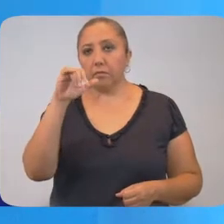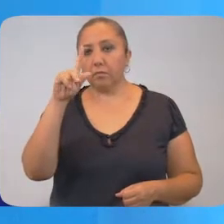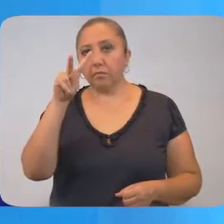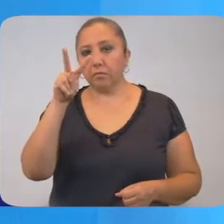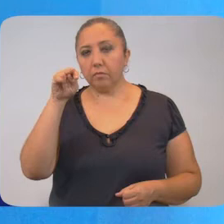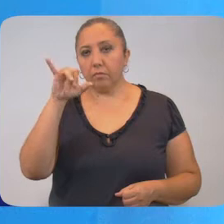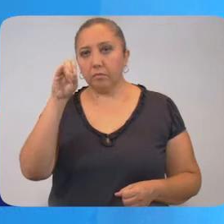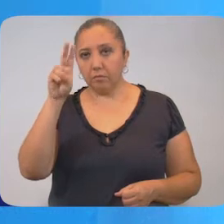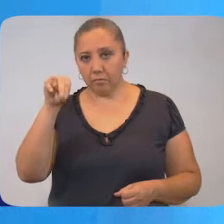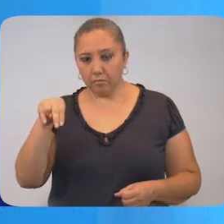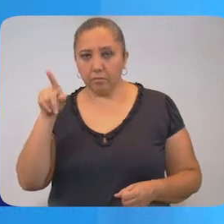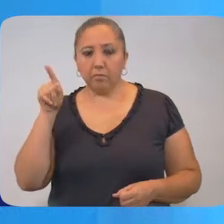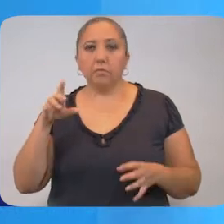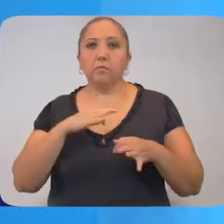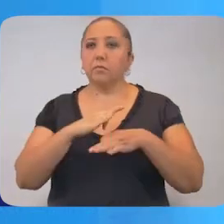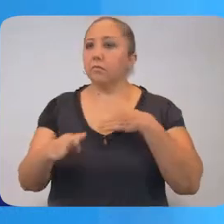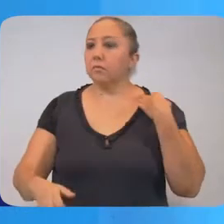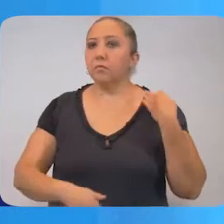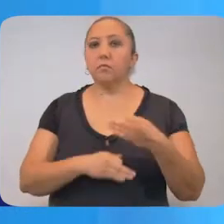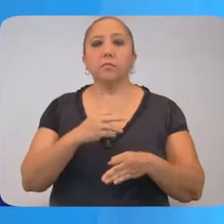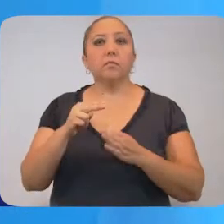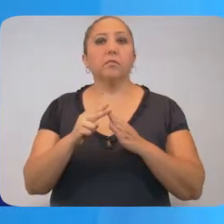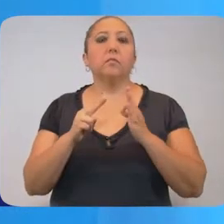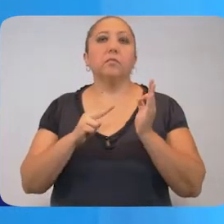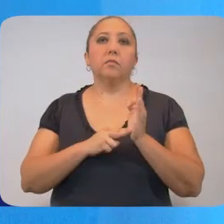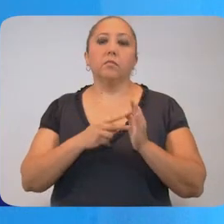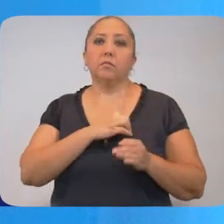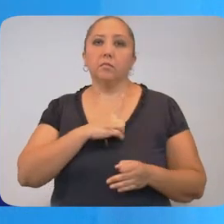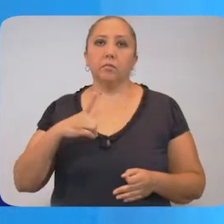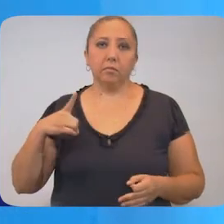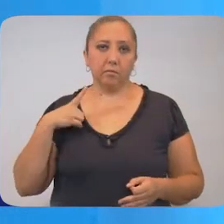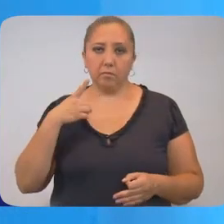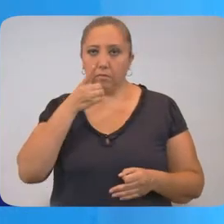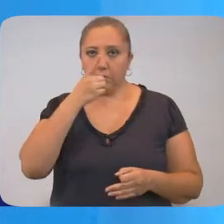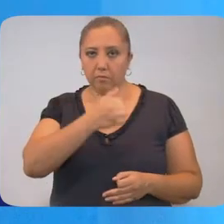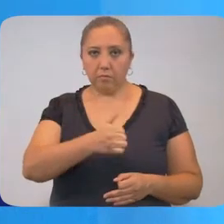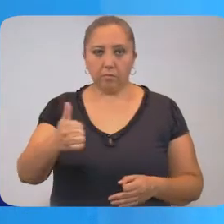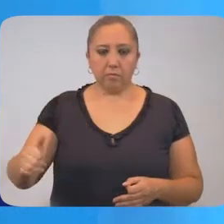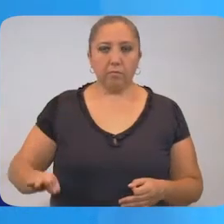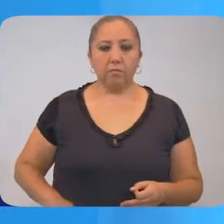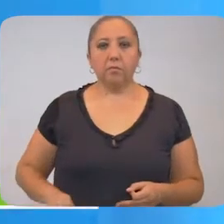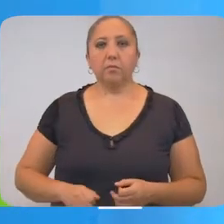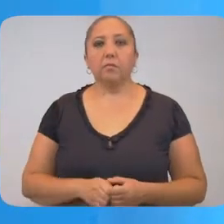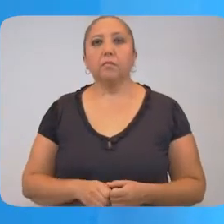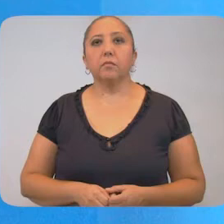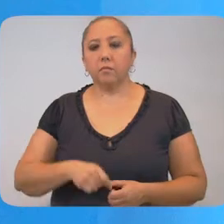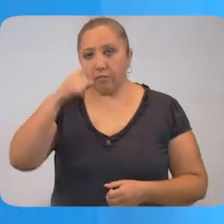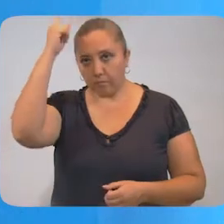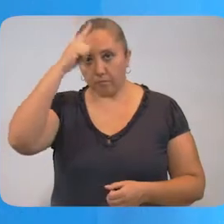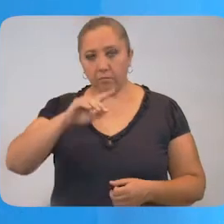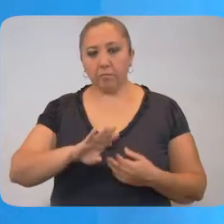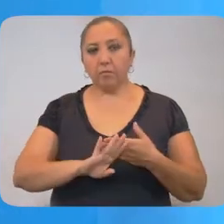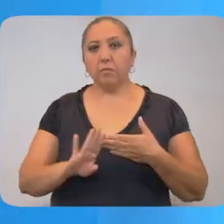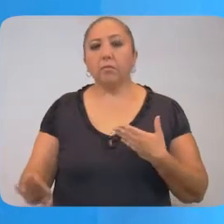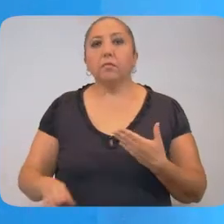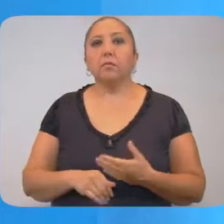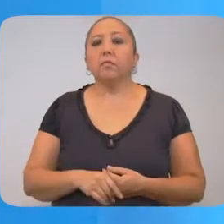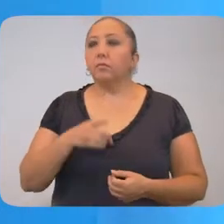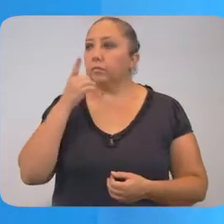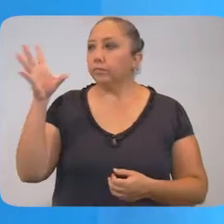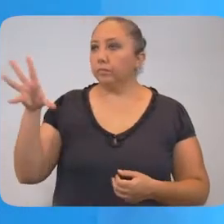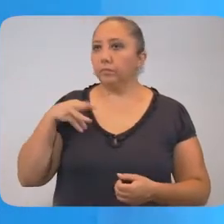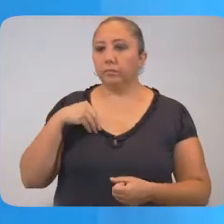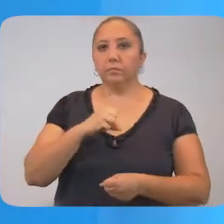reactivacion.yucatan.gob.mx, donde se encuentran todos los protocolos sanitarios específicos a cada giro comercial para prevenir y evitar contagios